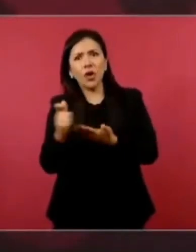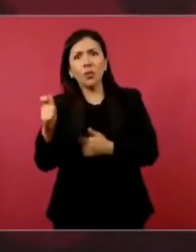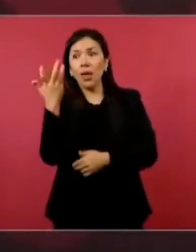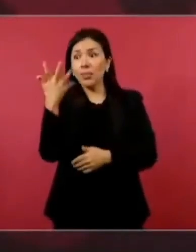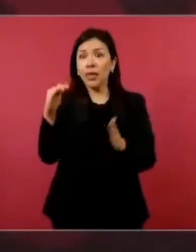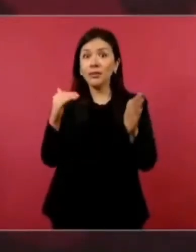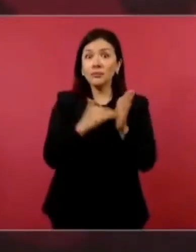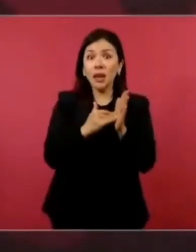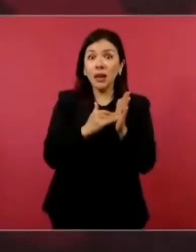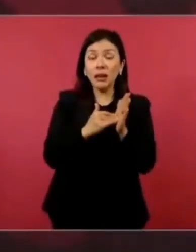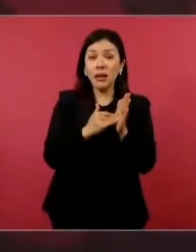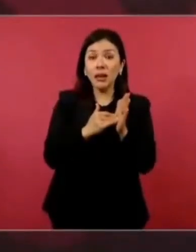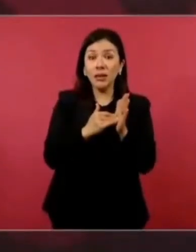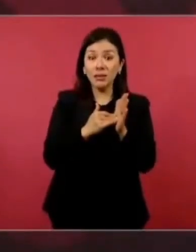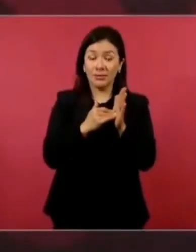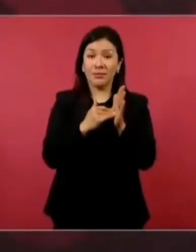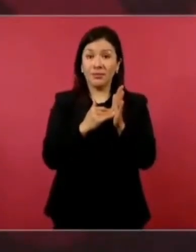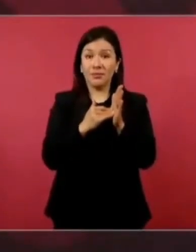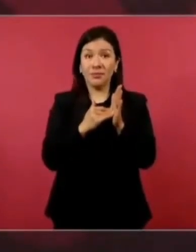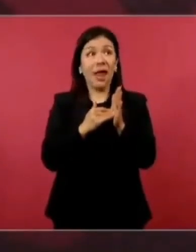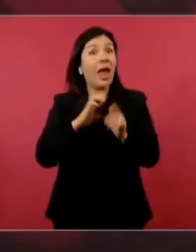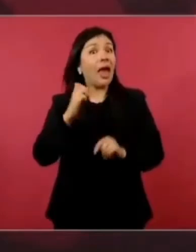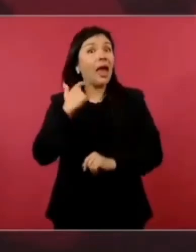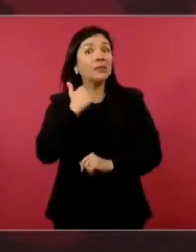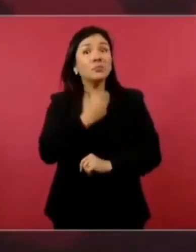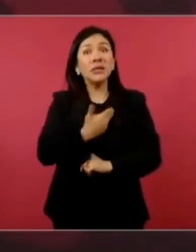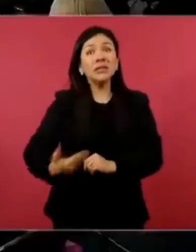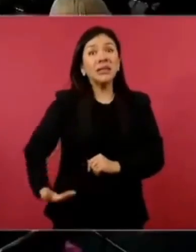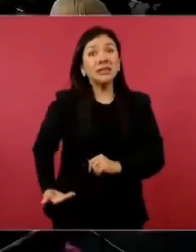Cuando en total los expresidentes, 5 millones.